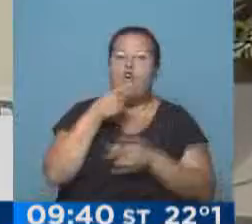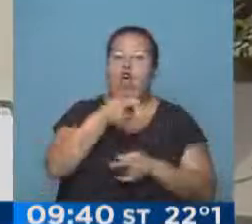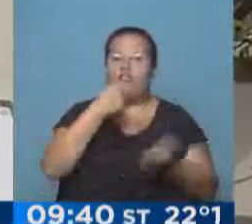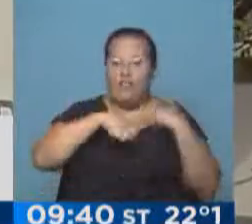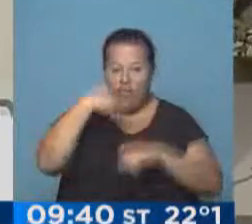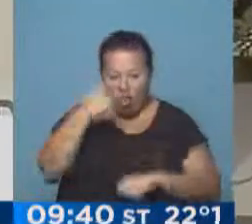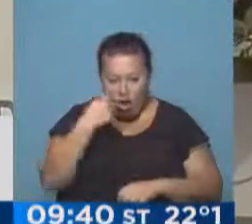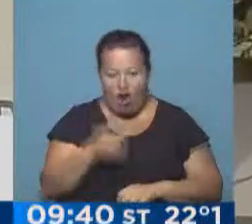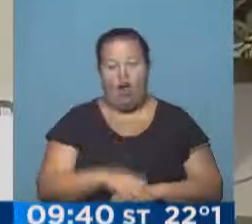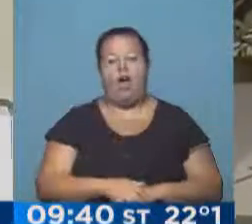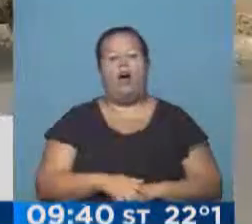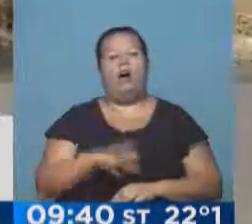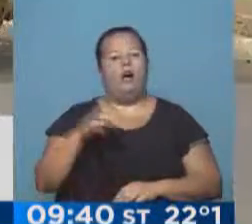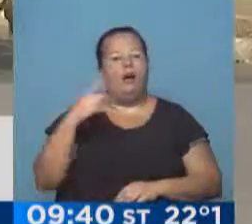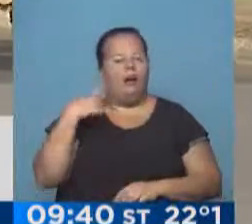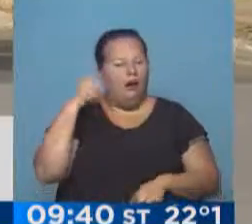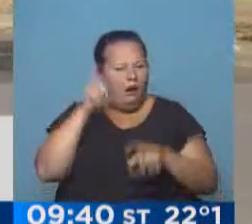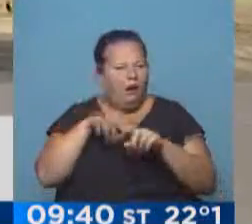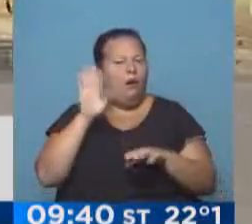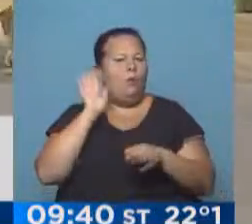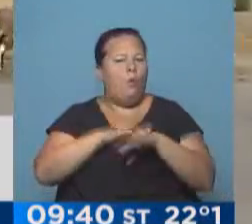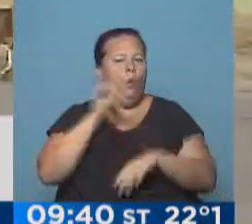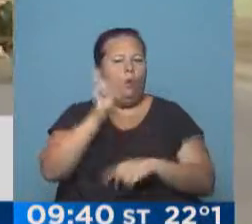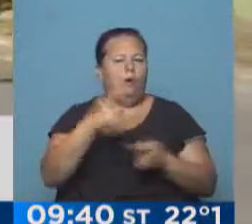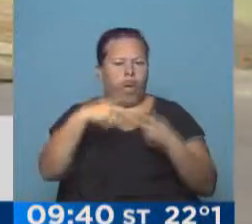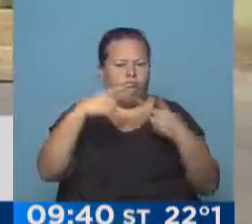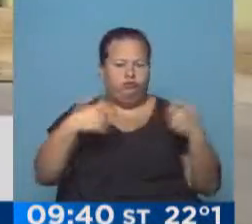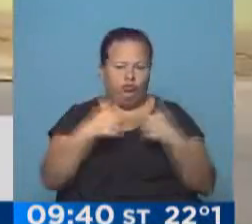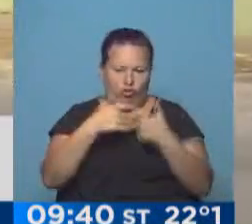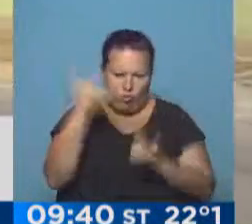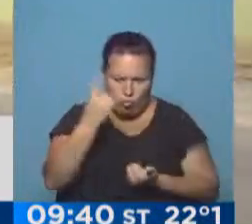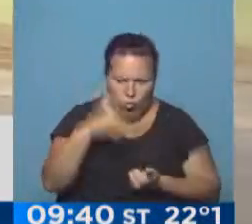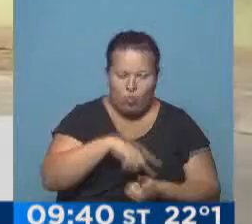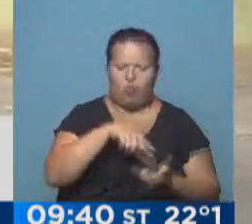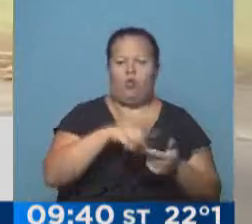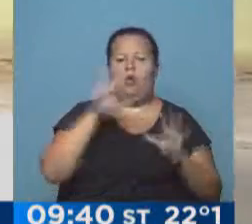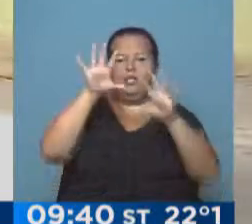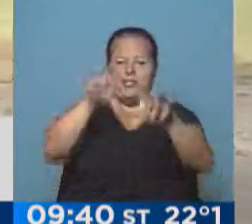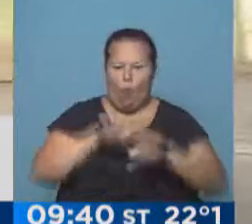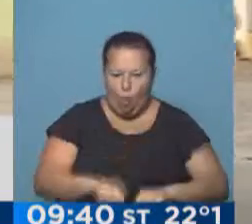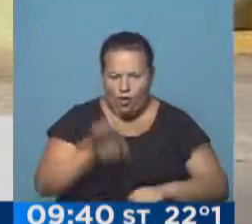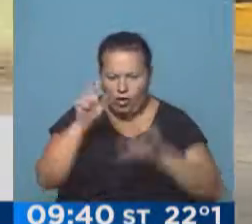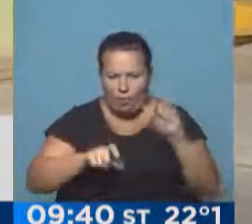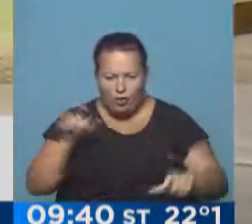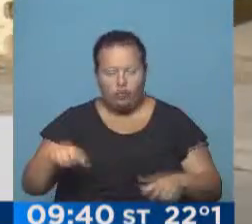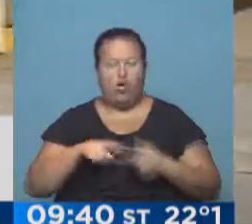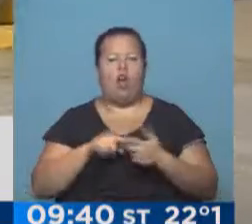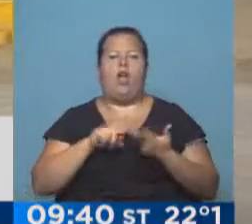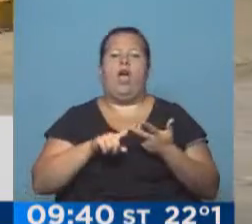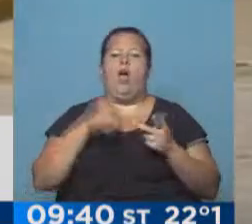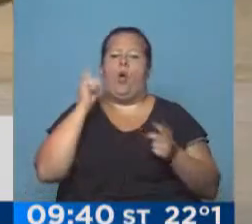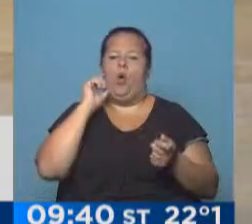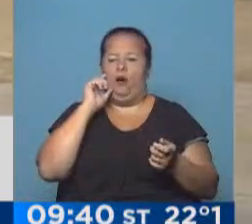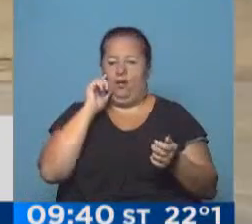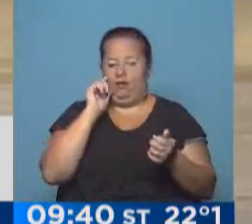narcotráfico escucharon las acusaciones que pesan por asociación ilícita privación ilegítima de la libertad violación